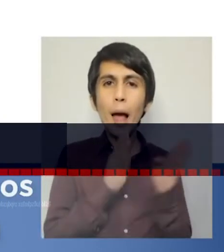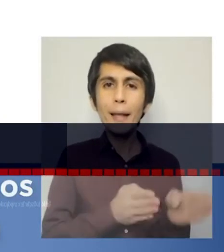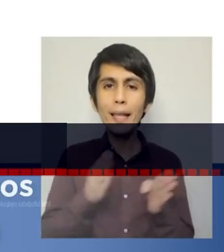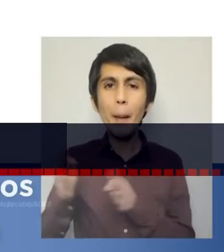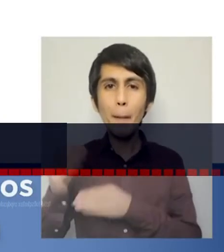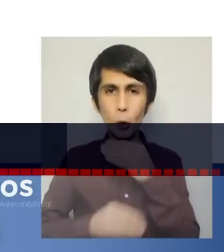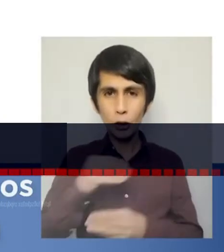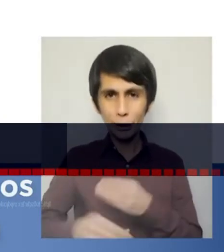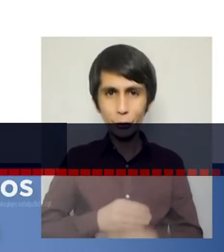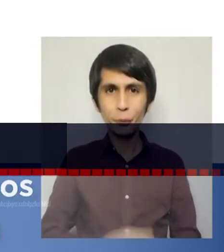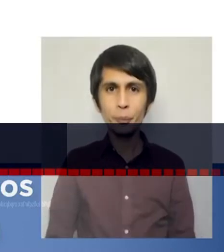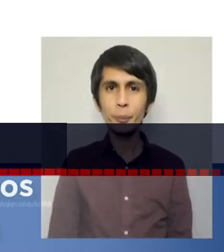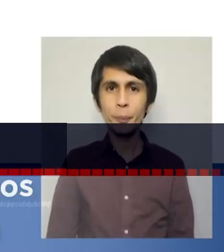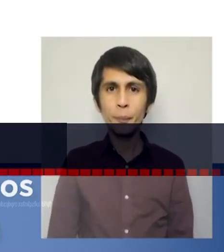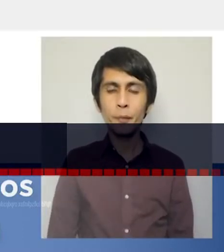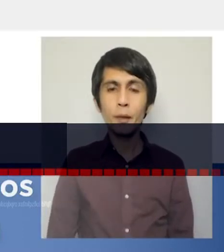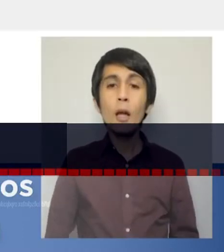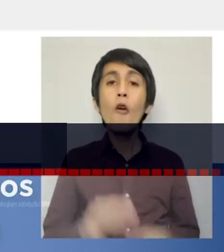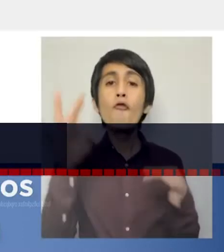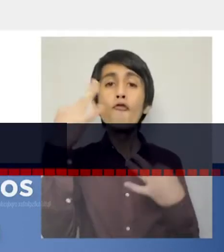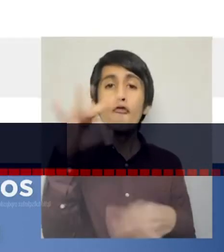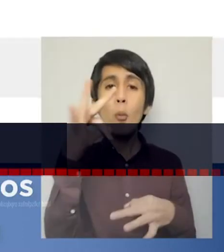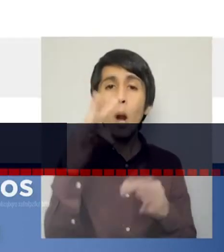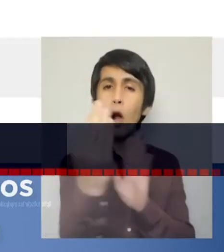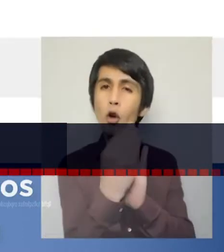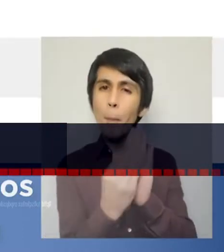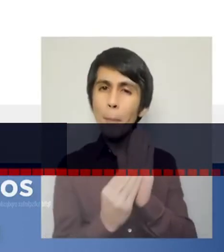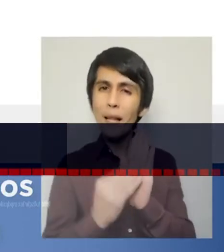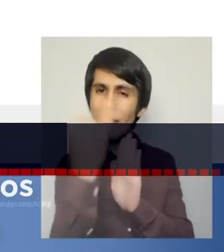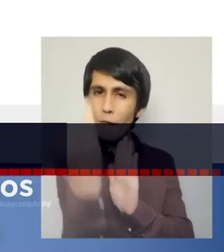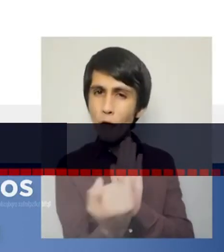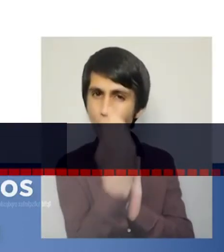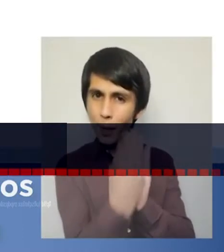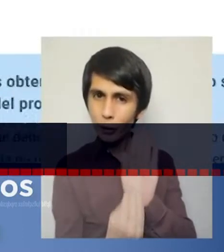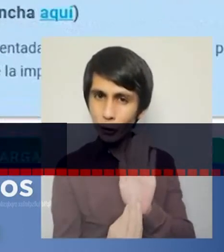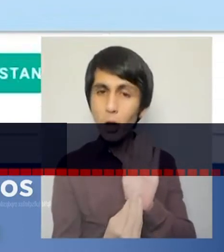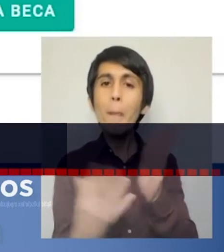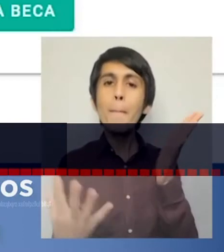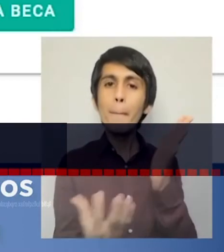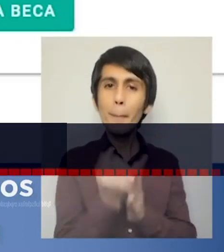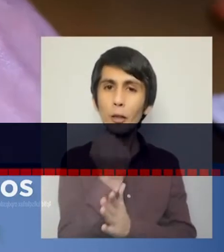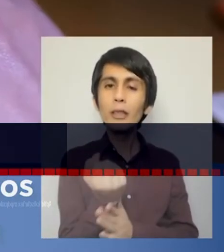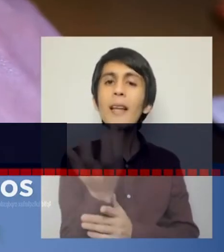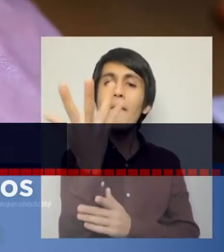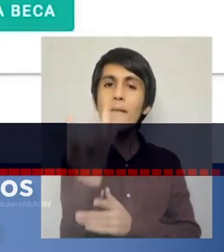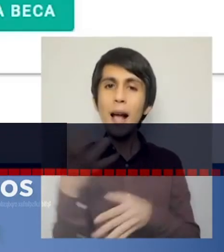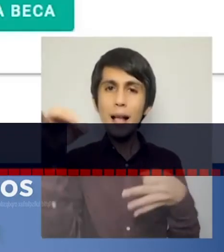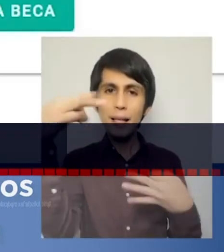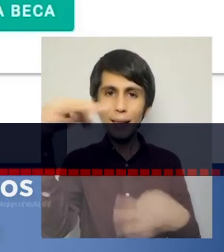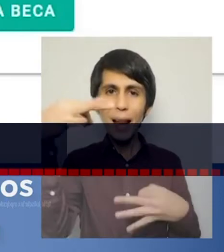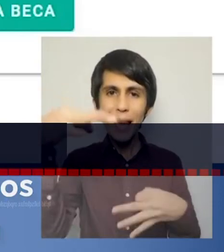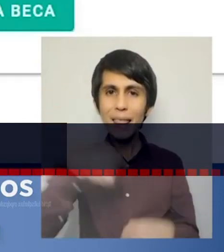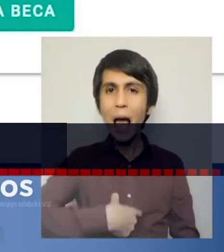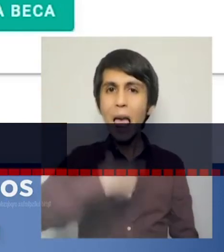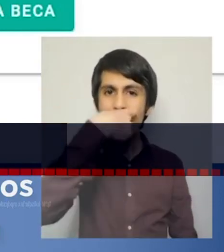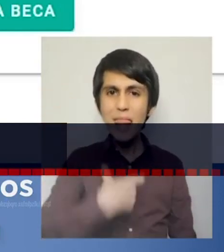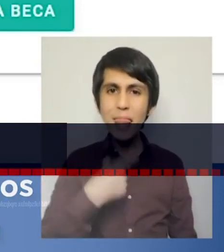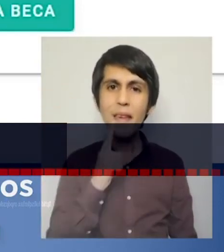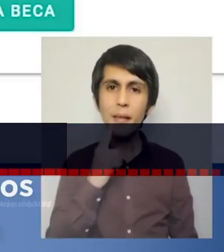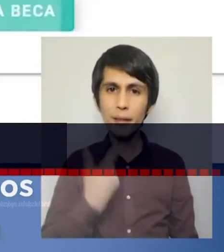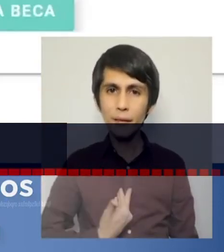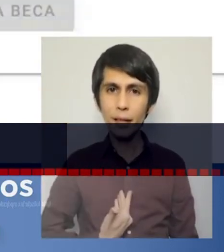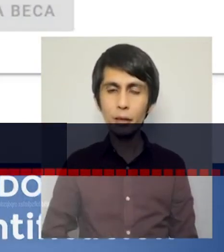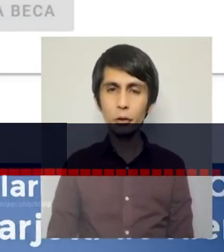www.demre.cl. Es importante señalar que para inscribirse es necesario contar con cédula de identidad chilena, aunque esté vencida, pasaporte